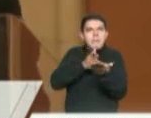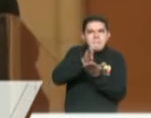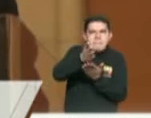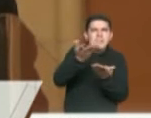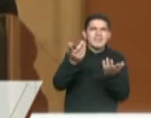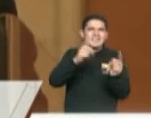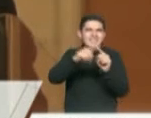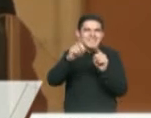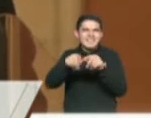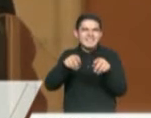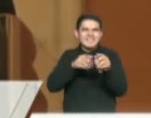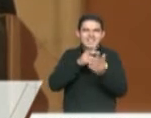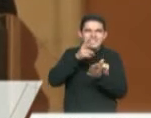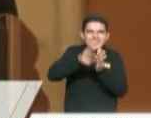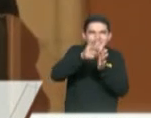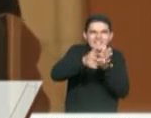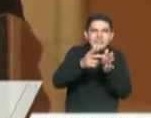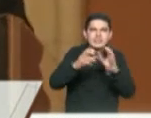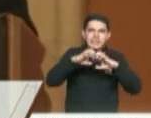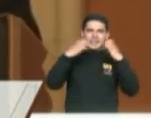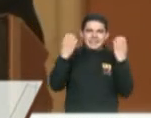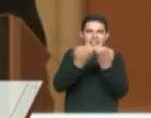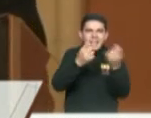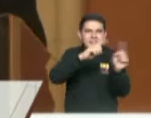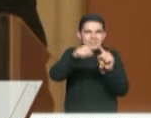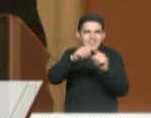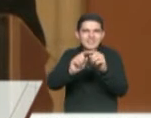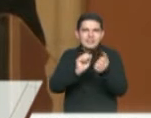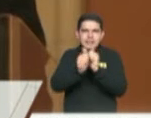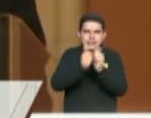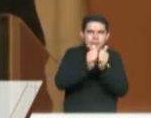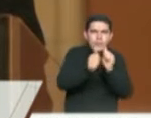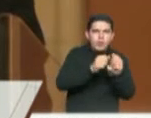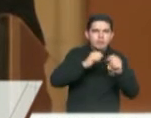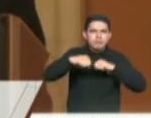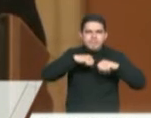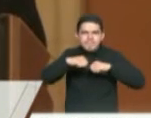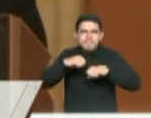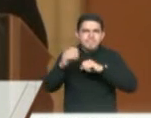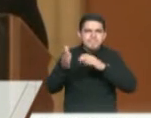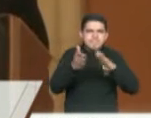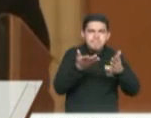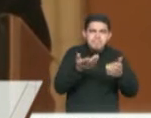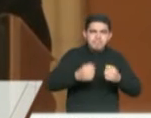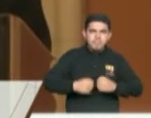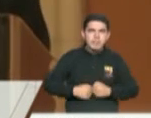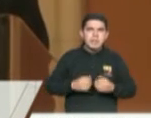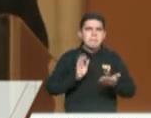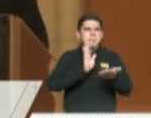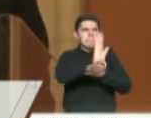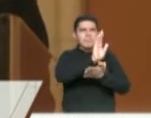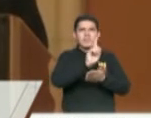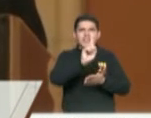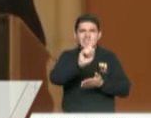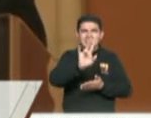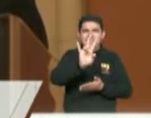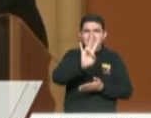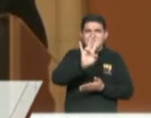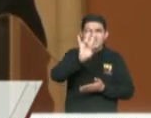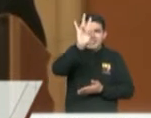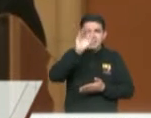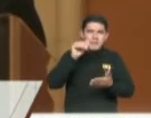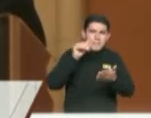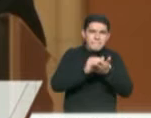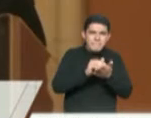medios de transporte mejorar el stadio flaminio centros de entrenamiento municipales también es irresponsable rechazar los 177 mil puestos de